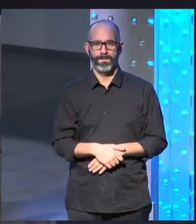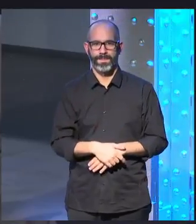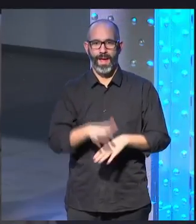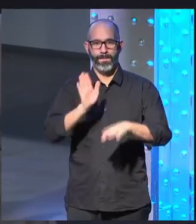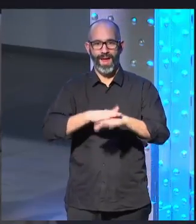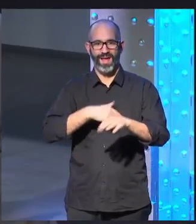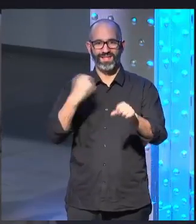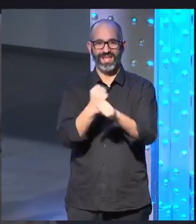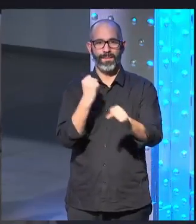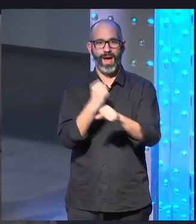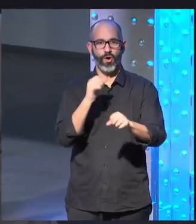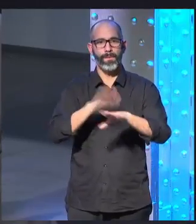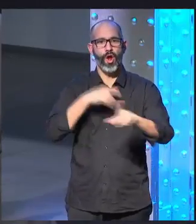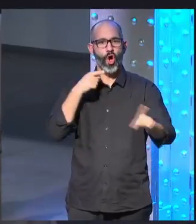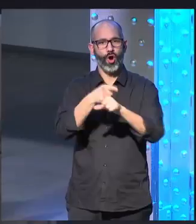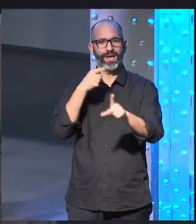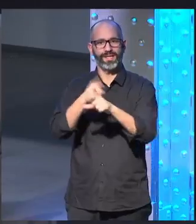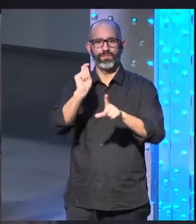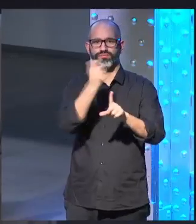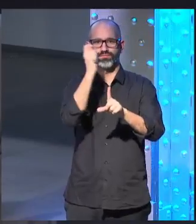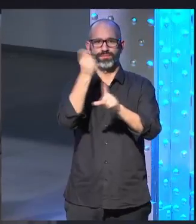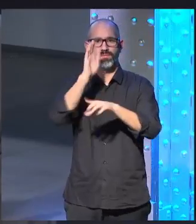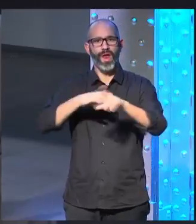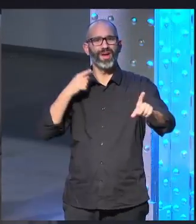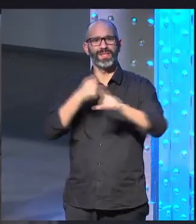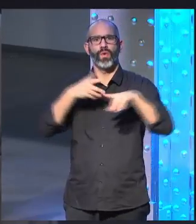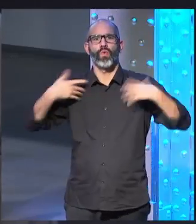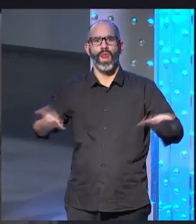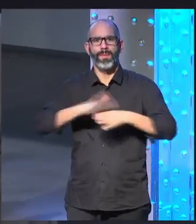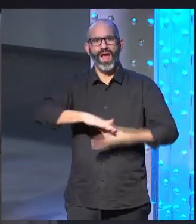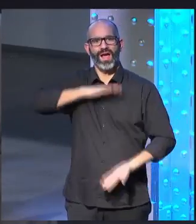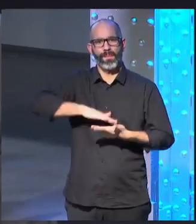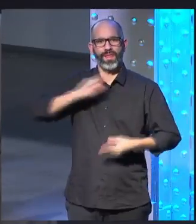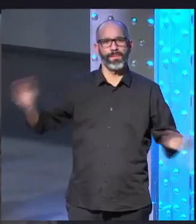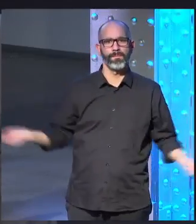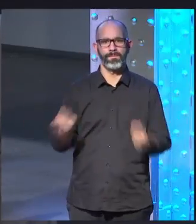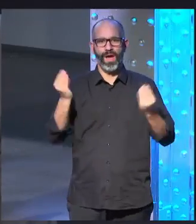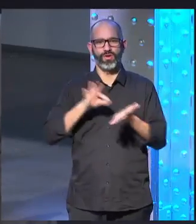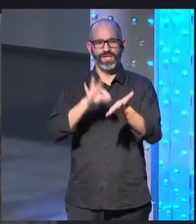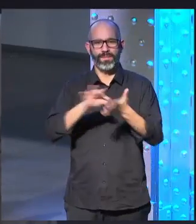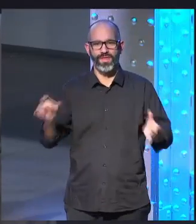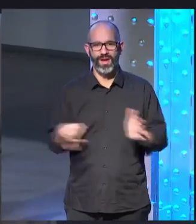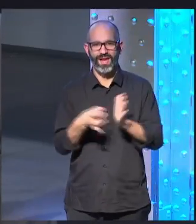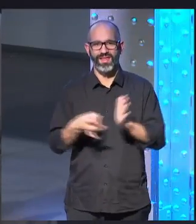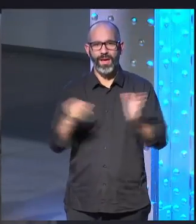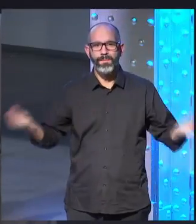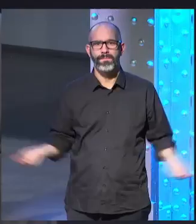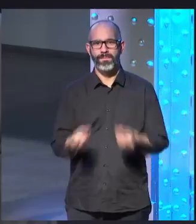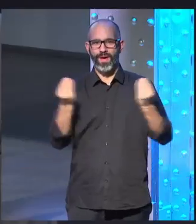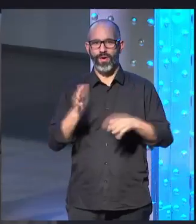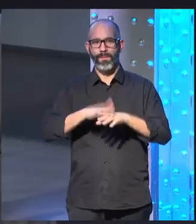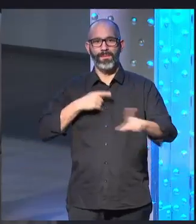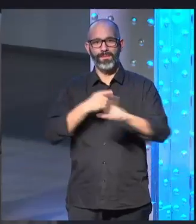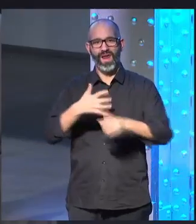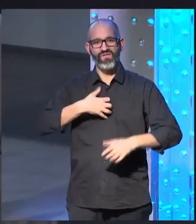de empleo, de trabajo por objetivos que incremente la eficiencia de los servicios, mejore el rendimiento de